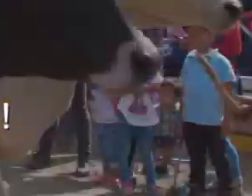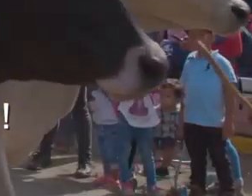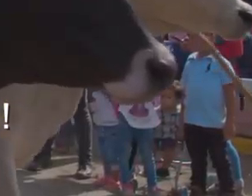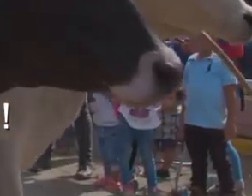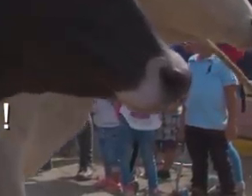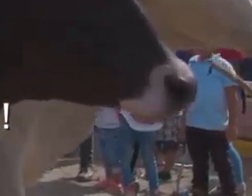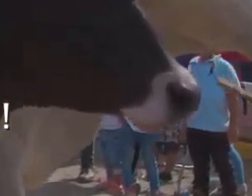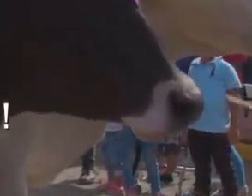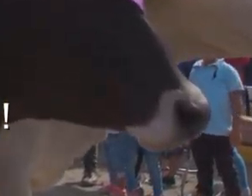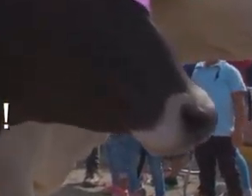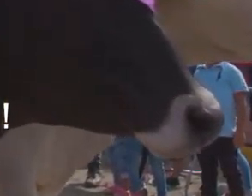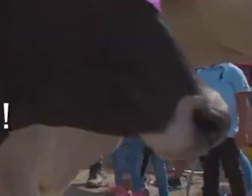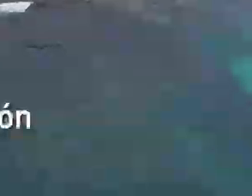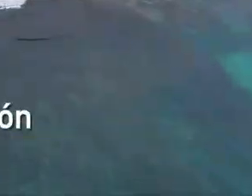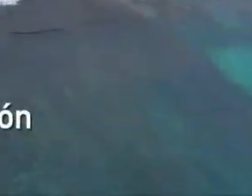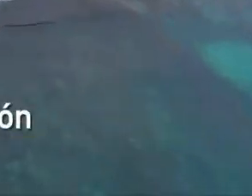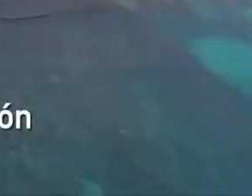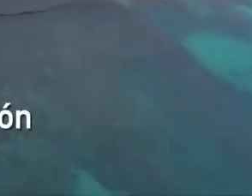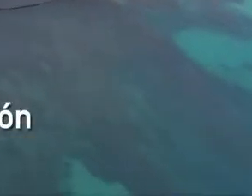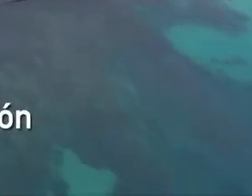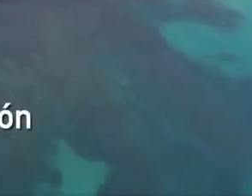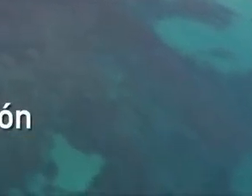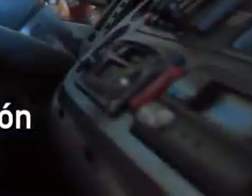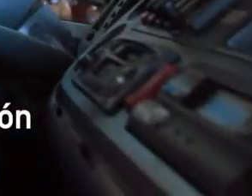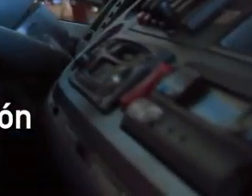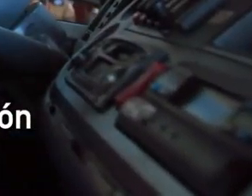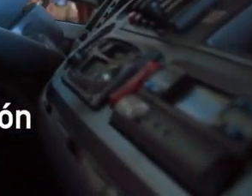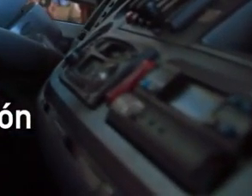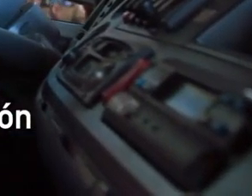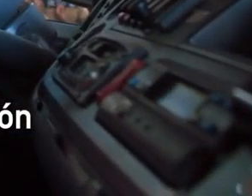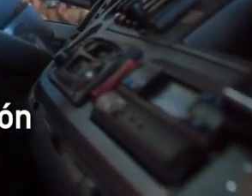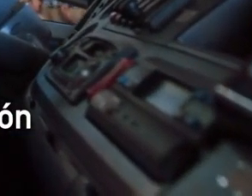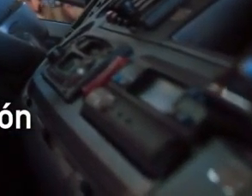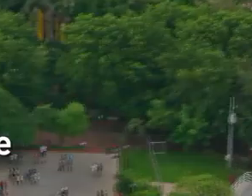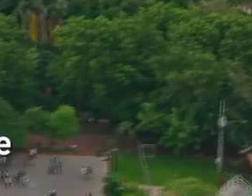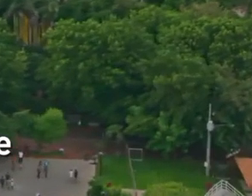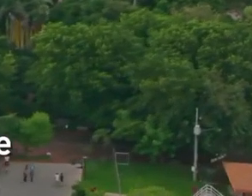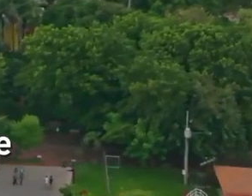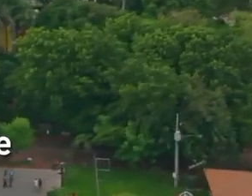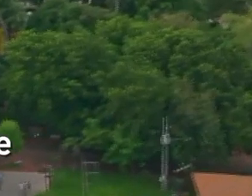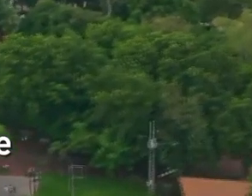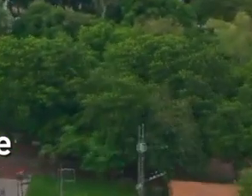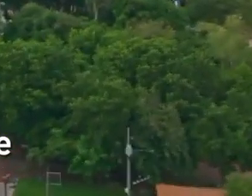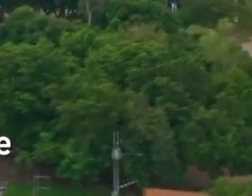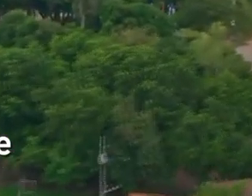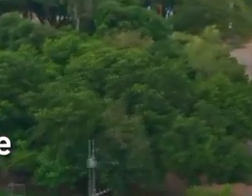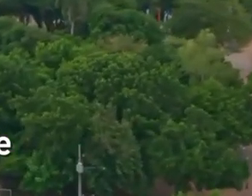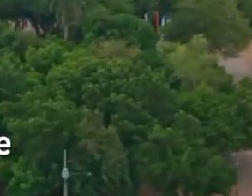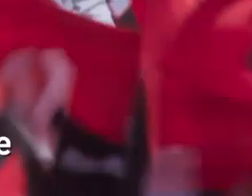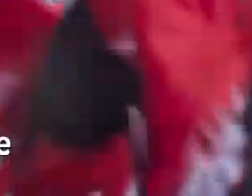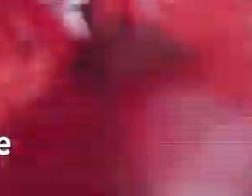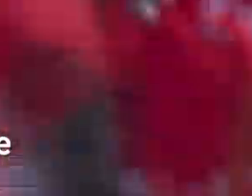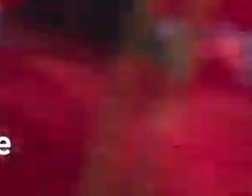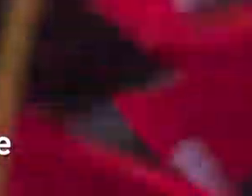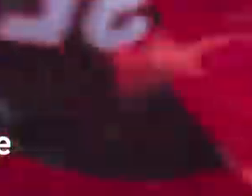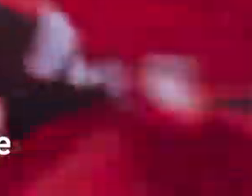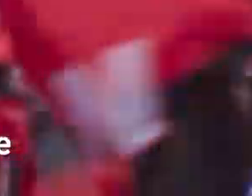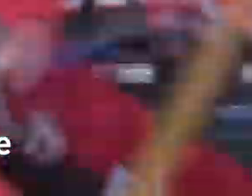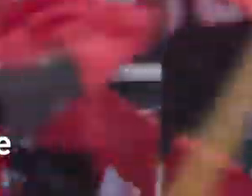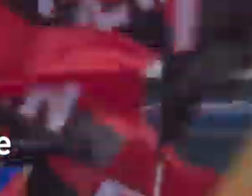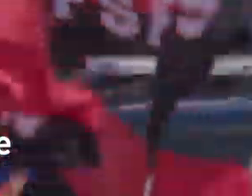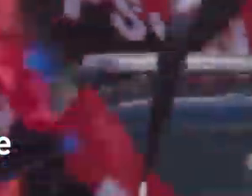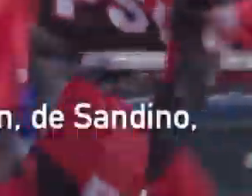paz y dignidad nicaragua 40 revolución efe sn en el rojinegro